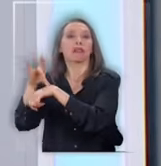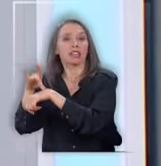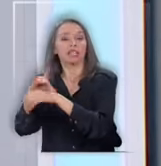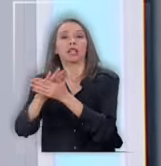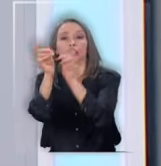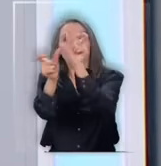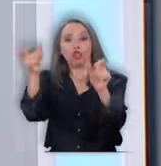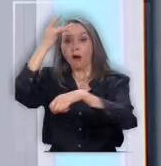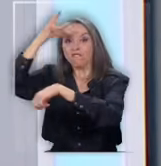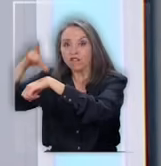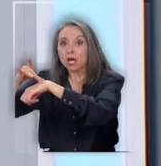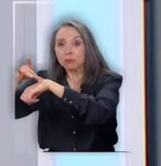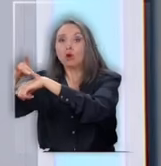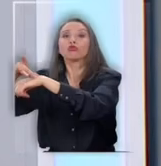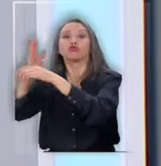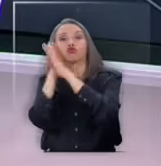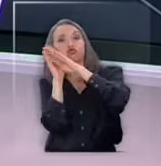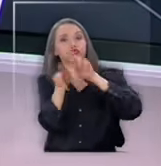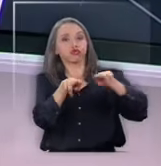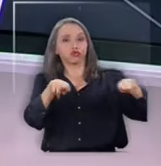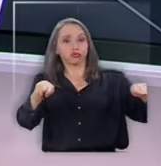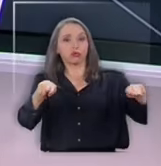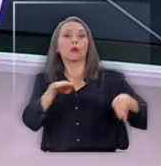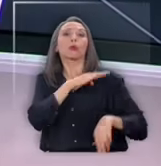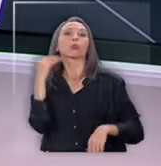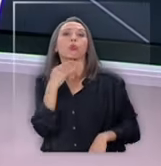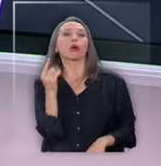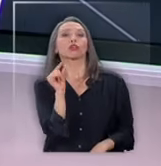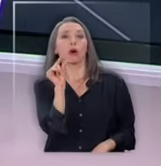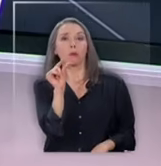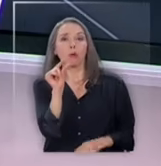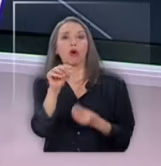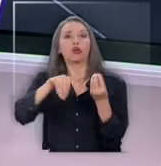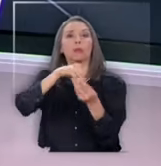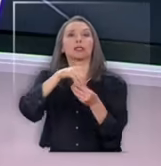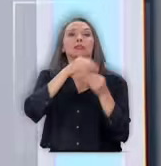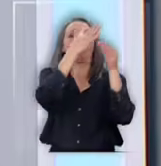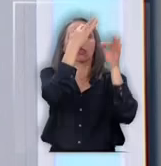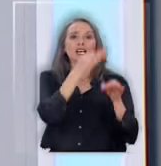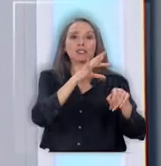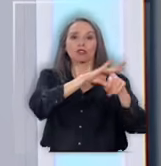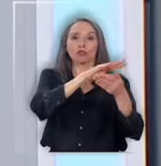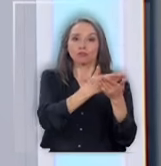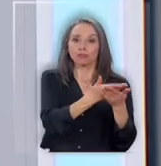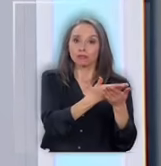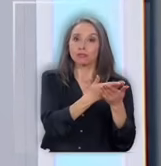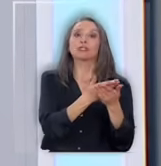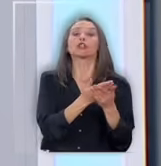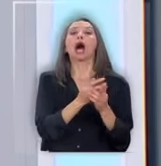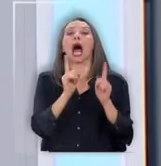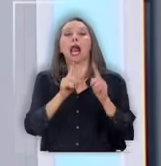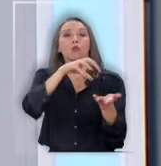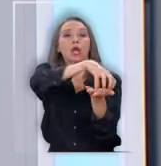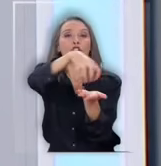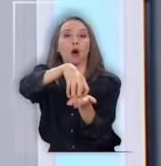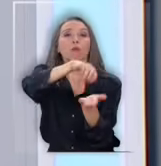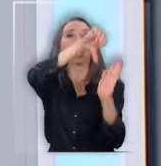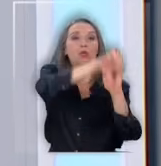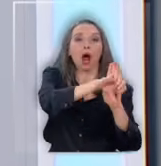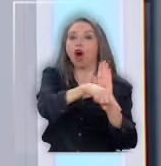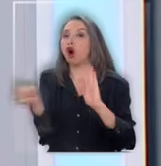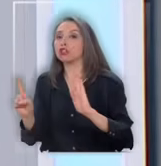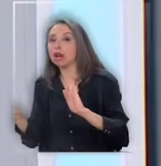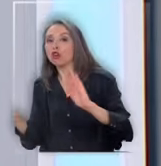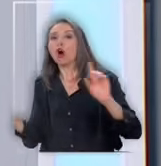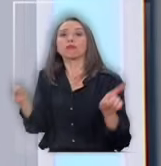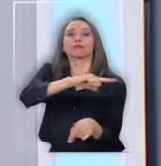a todos los pacientes y efectivamente la letalidad ha sido baja por una mezcla de medidas de salud pública como han sido las cuarentenas dinámicas y todo el trabajo